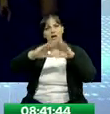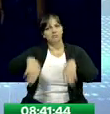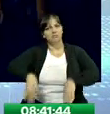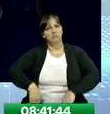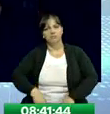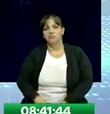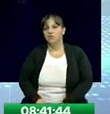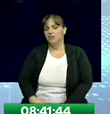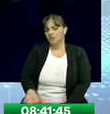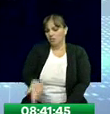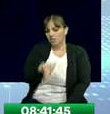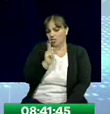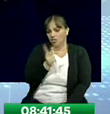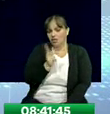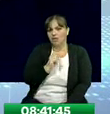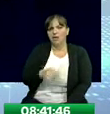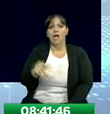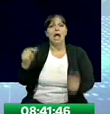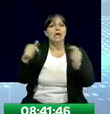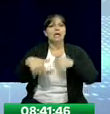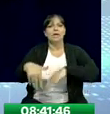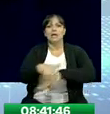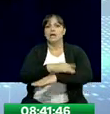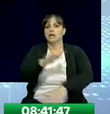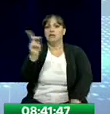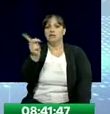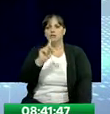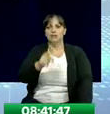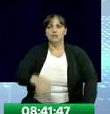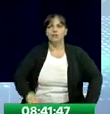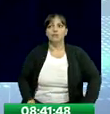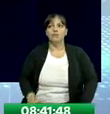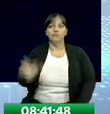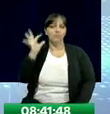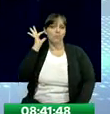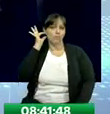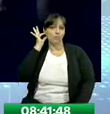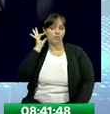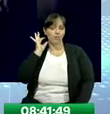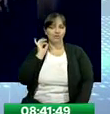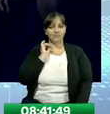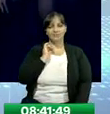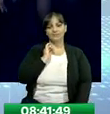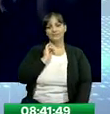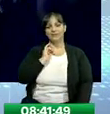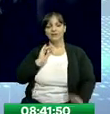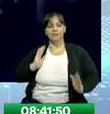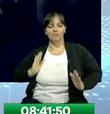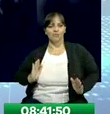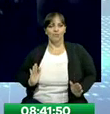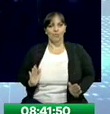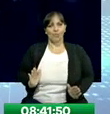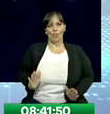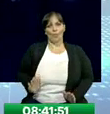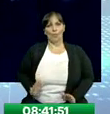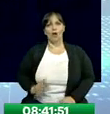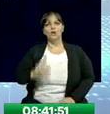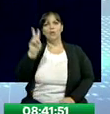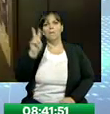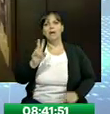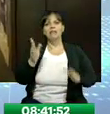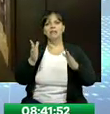que no es sitio para consumo las señoritas que dicen insisto que son chapas van con las